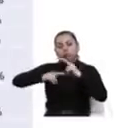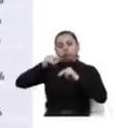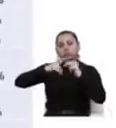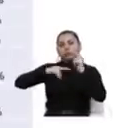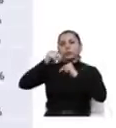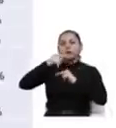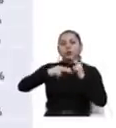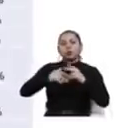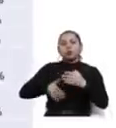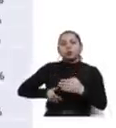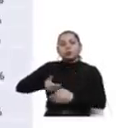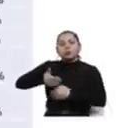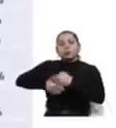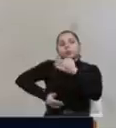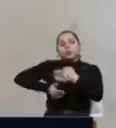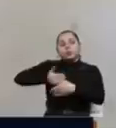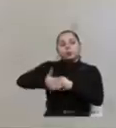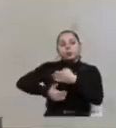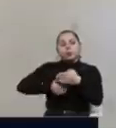mediante